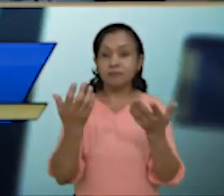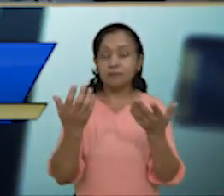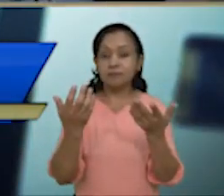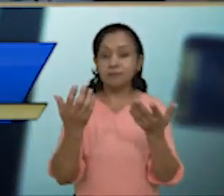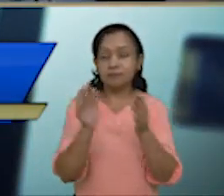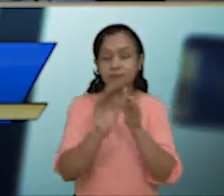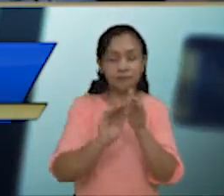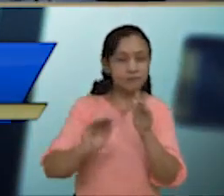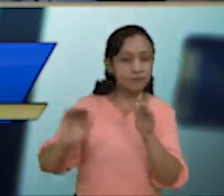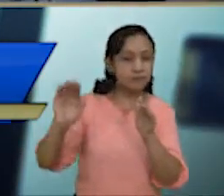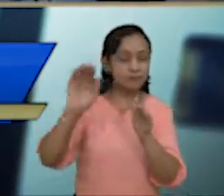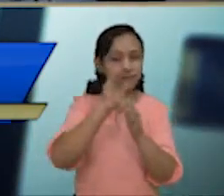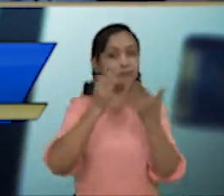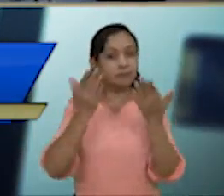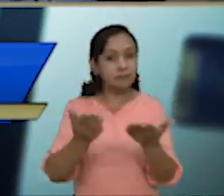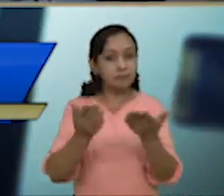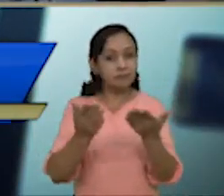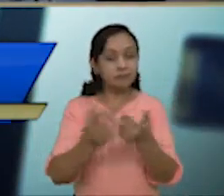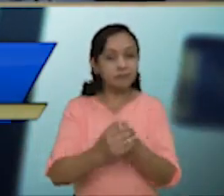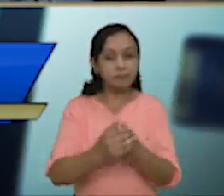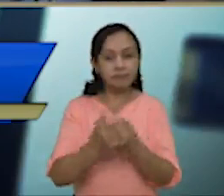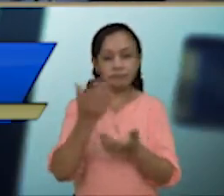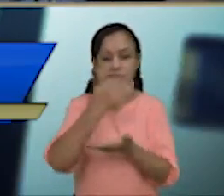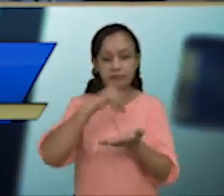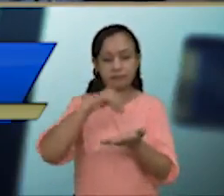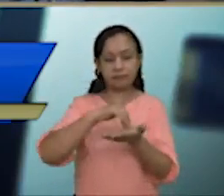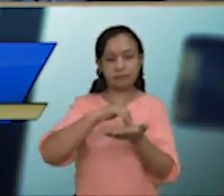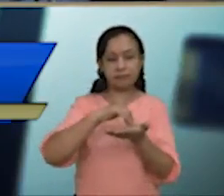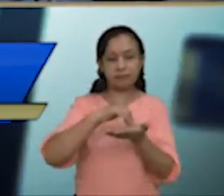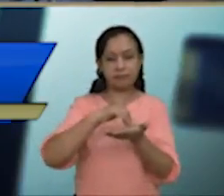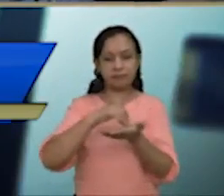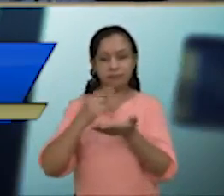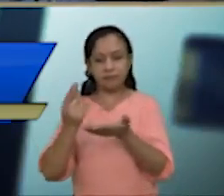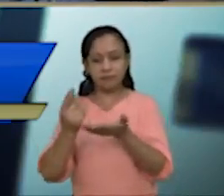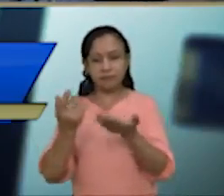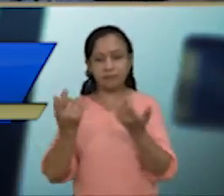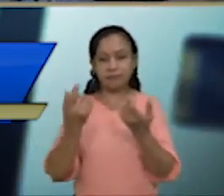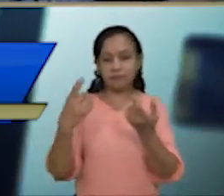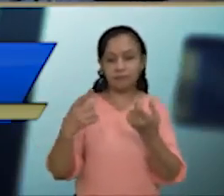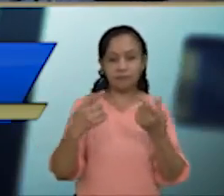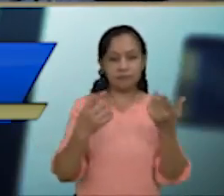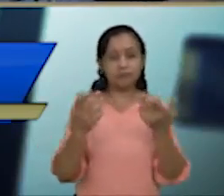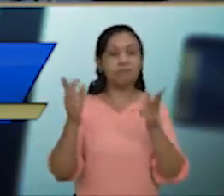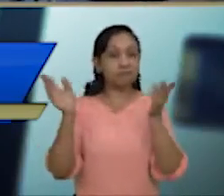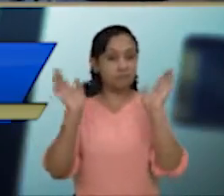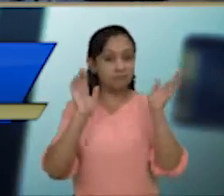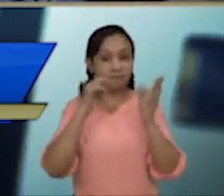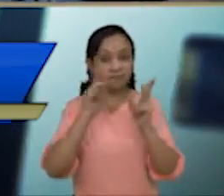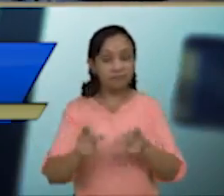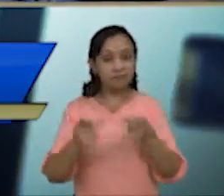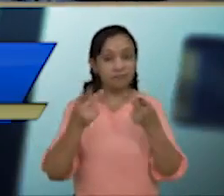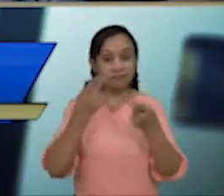al máximo, ¿verdad?, porque esto de la neutralidad y la objetividad es una cuestión que muchos lo mercadean, quienes te